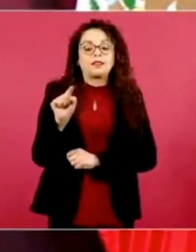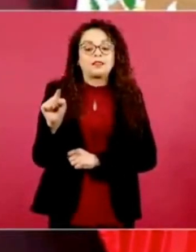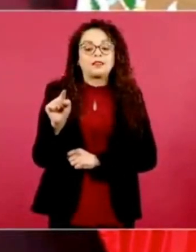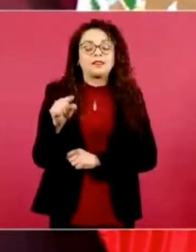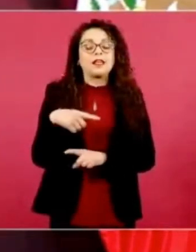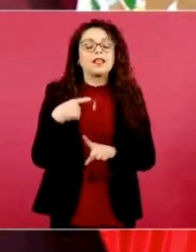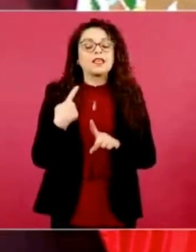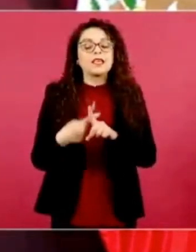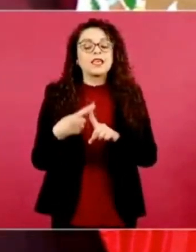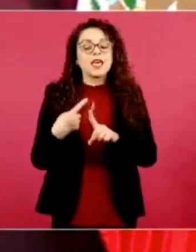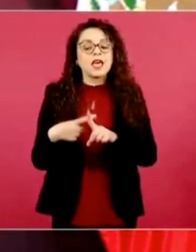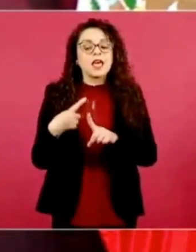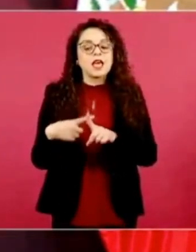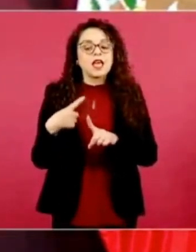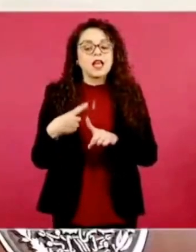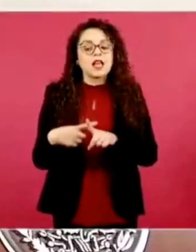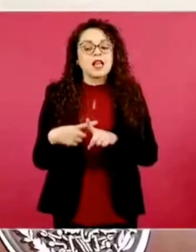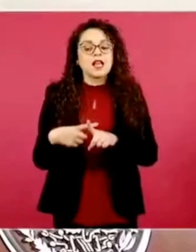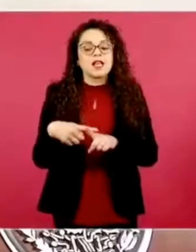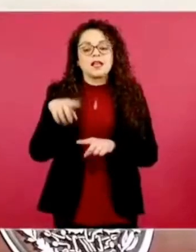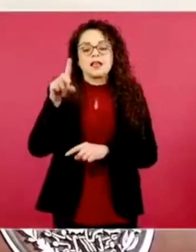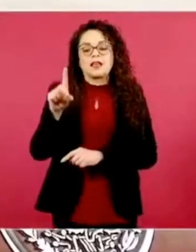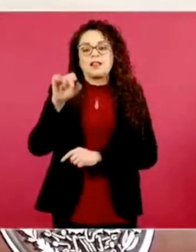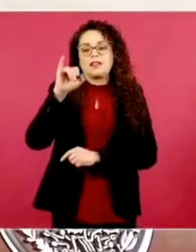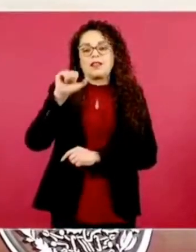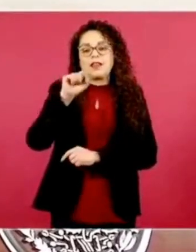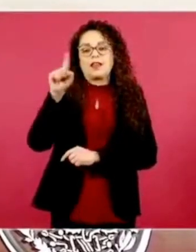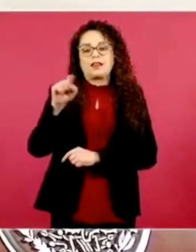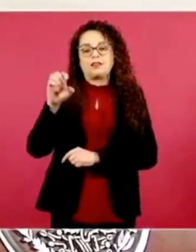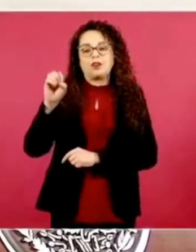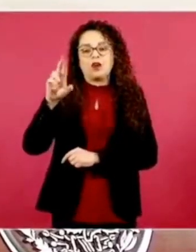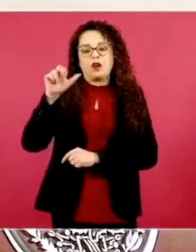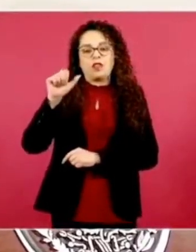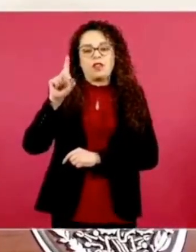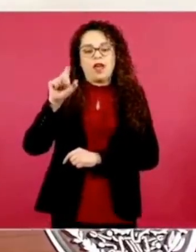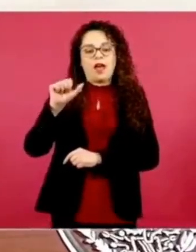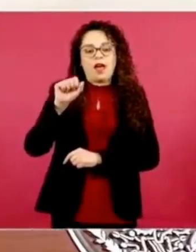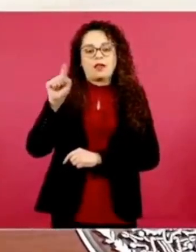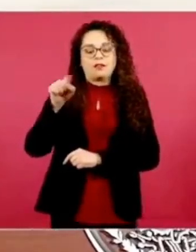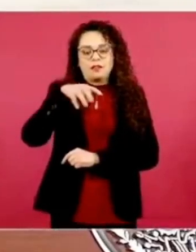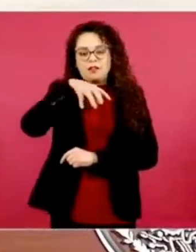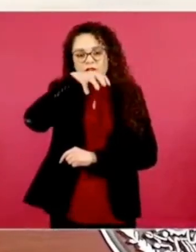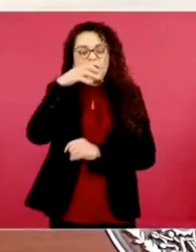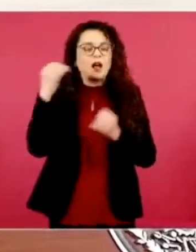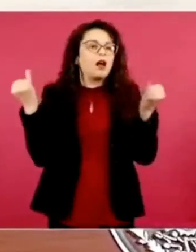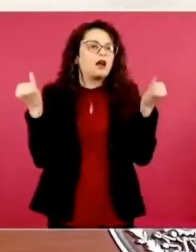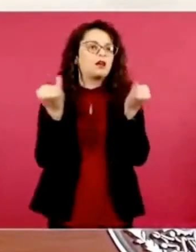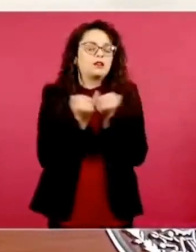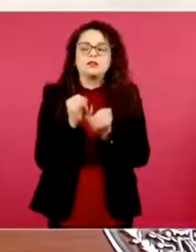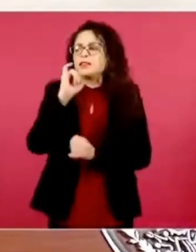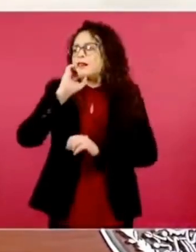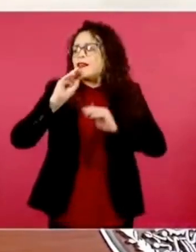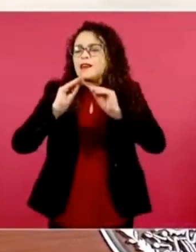refiriéndose a Díaz Ordaz. Claro que Díaz Ordaz fue represor, pero no hay comparación.